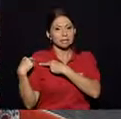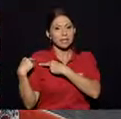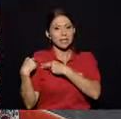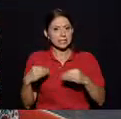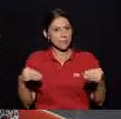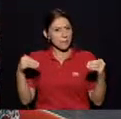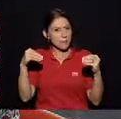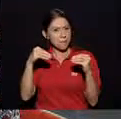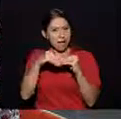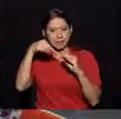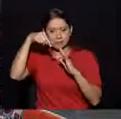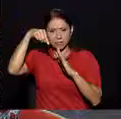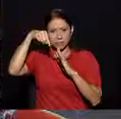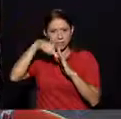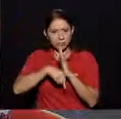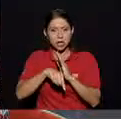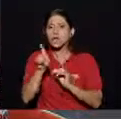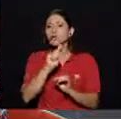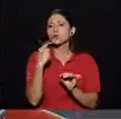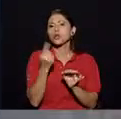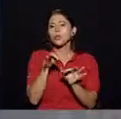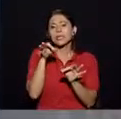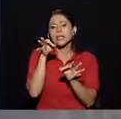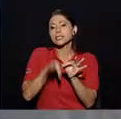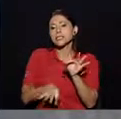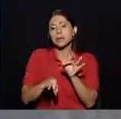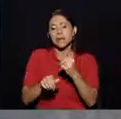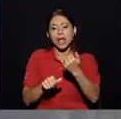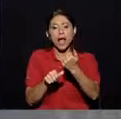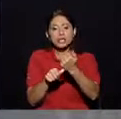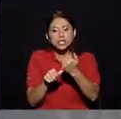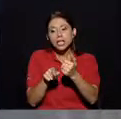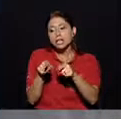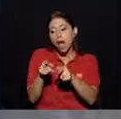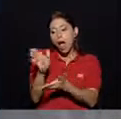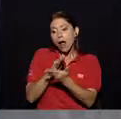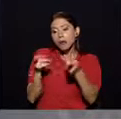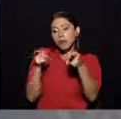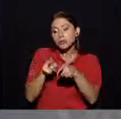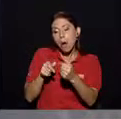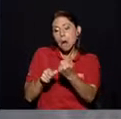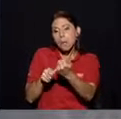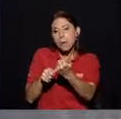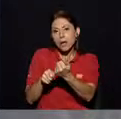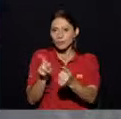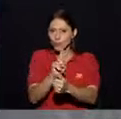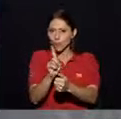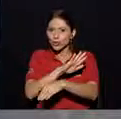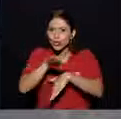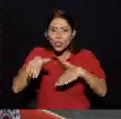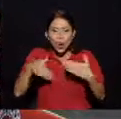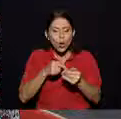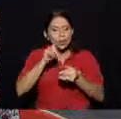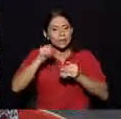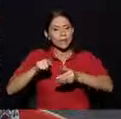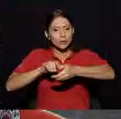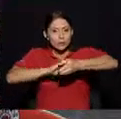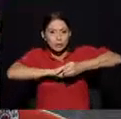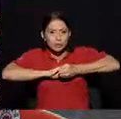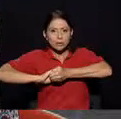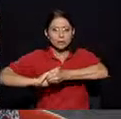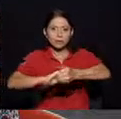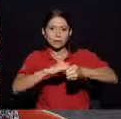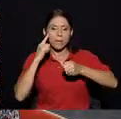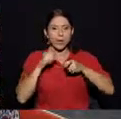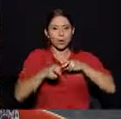un paso más allá de lo que es la simple labor asistencial y tratar de darnos una mano todos para lograr controlar